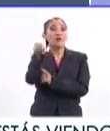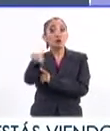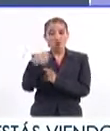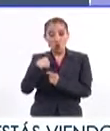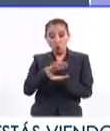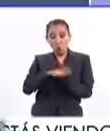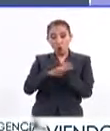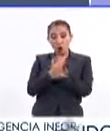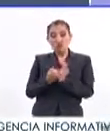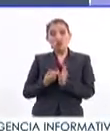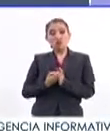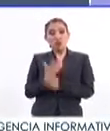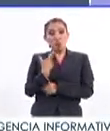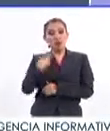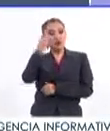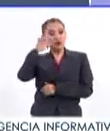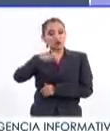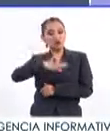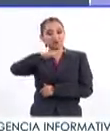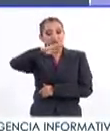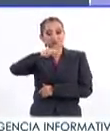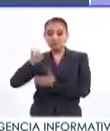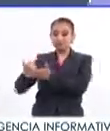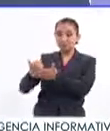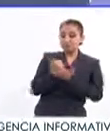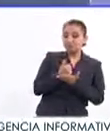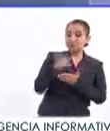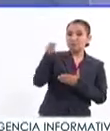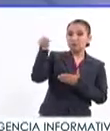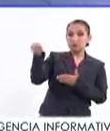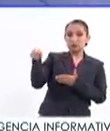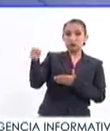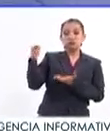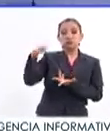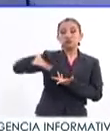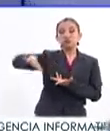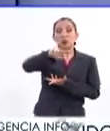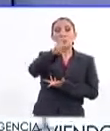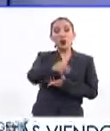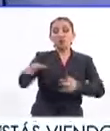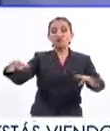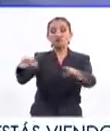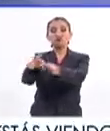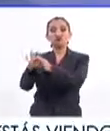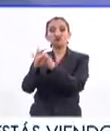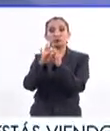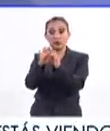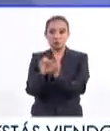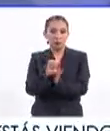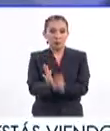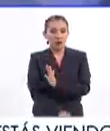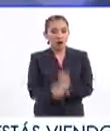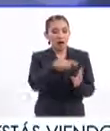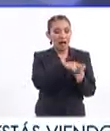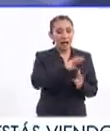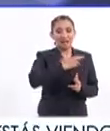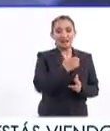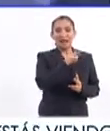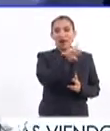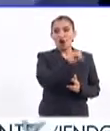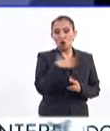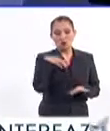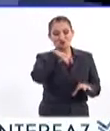convirtiendo como el nuevo dueño del maíz, auspiciado bajo estos pueblos. claro. Por ejemplo, en la región de Chalco, cuando